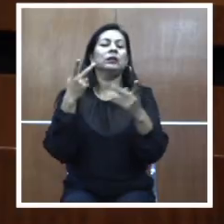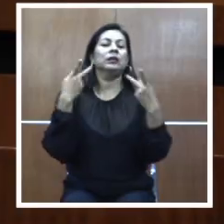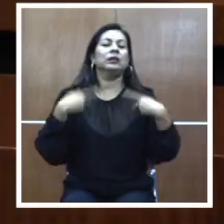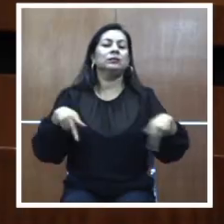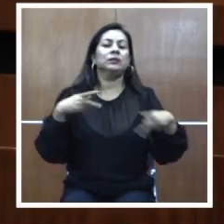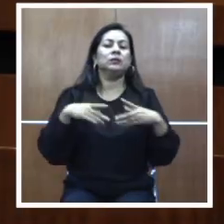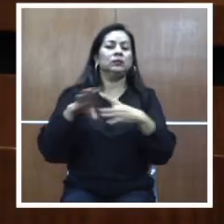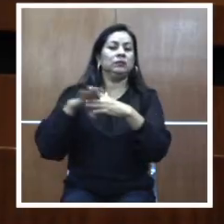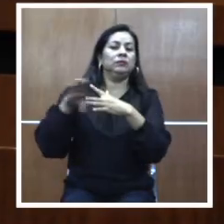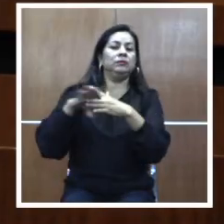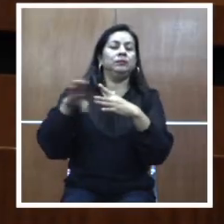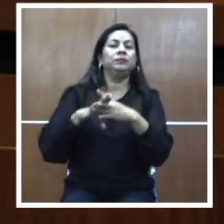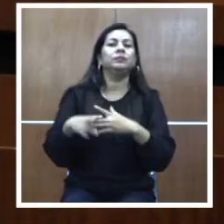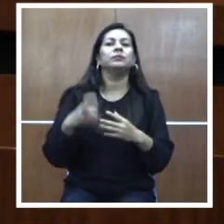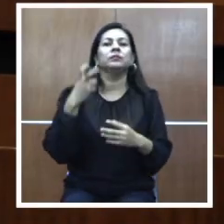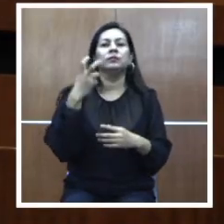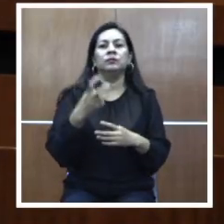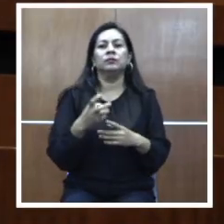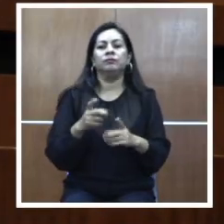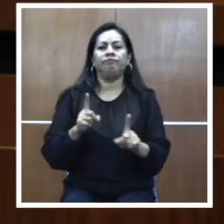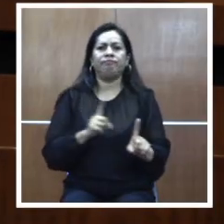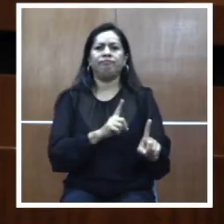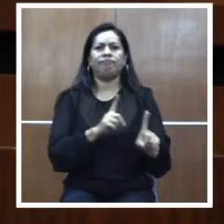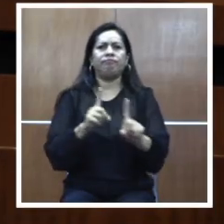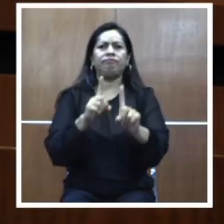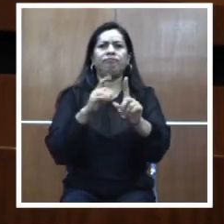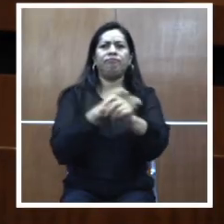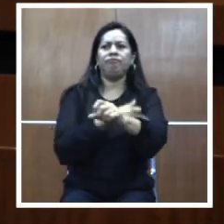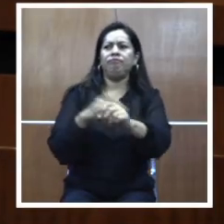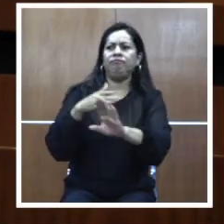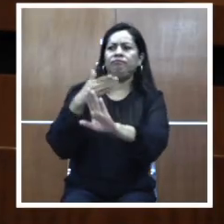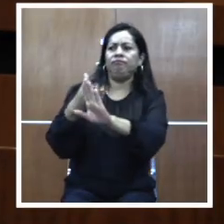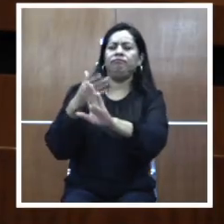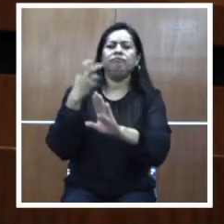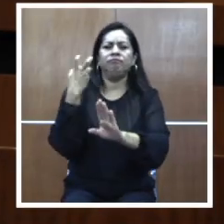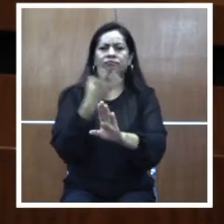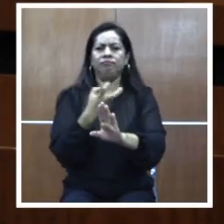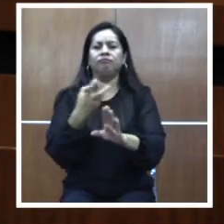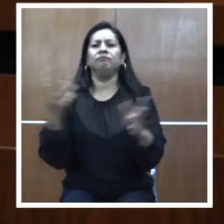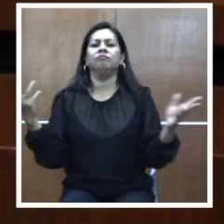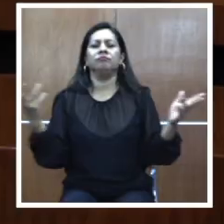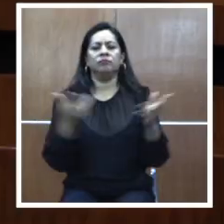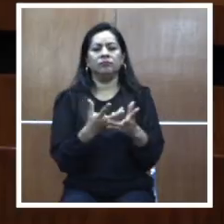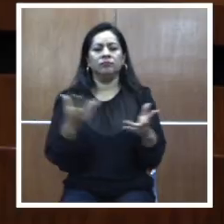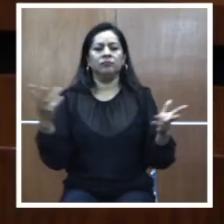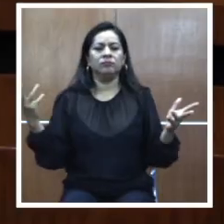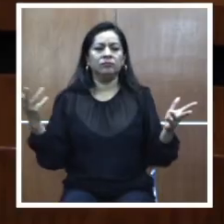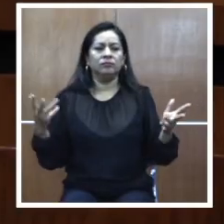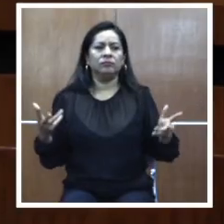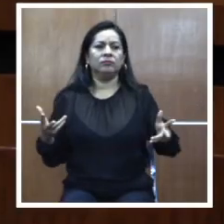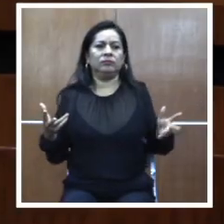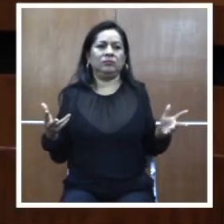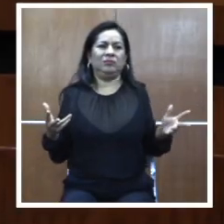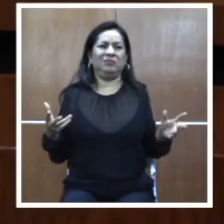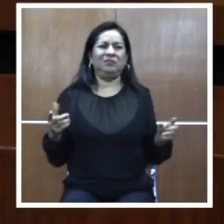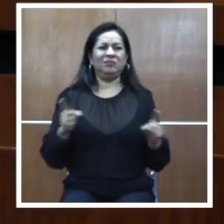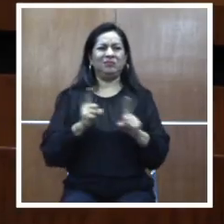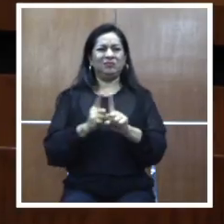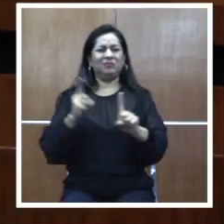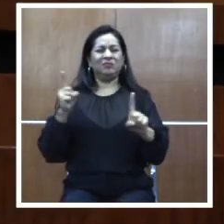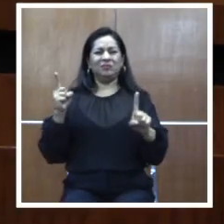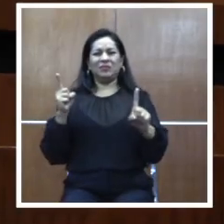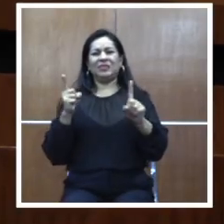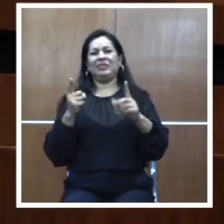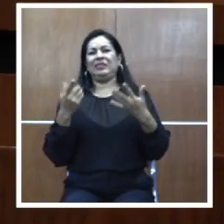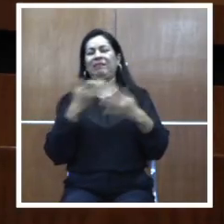migrantes. Esta persecución en contra de familias enteras ha generado la separación de esas